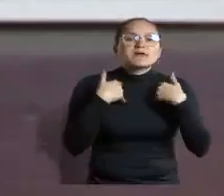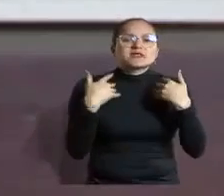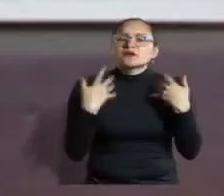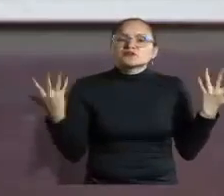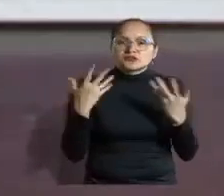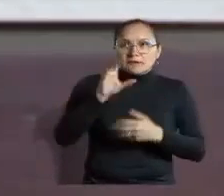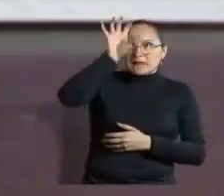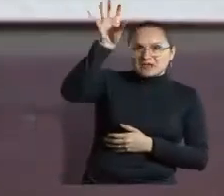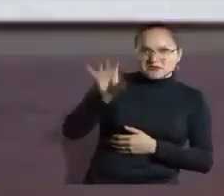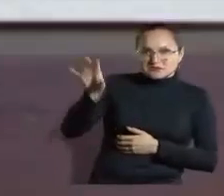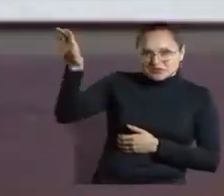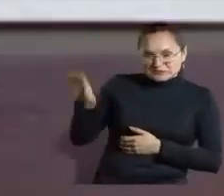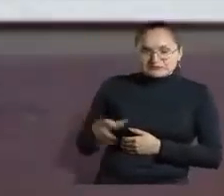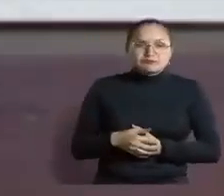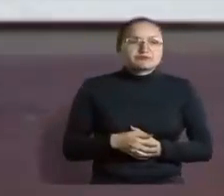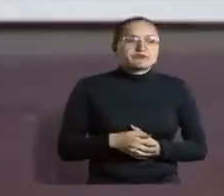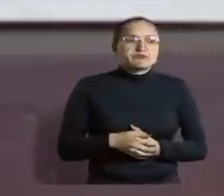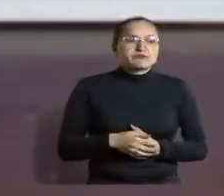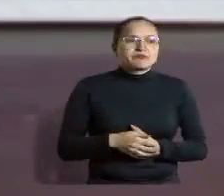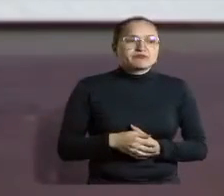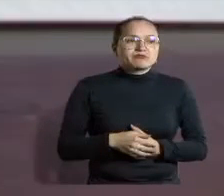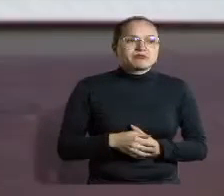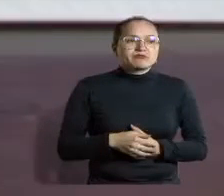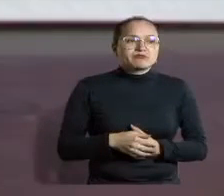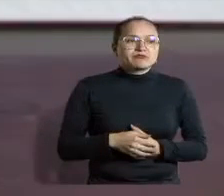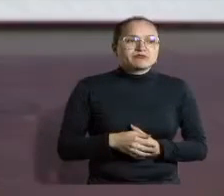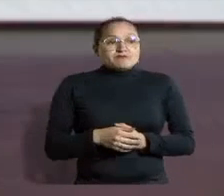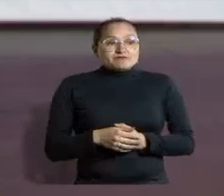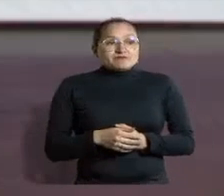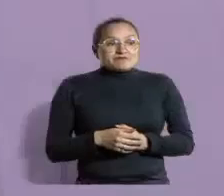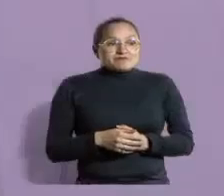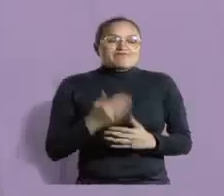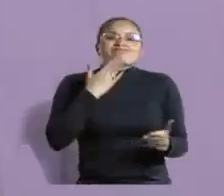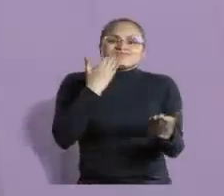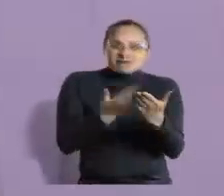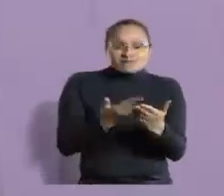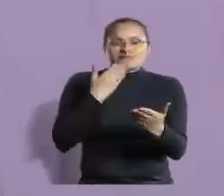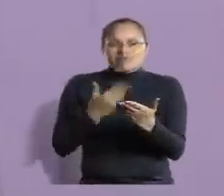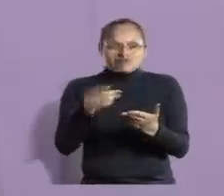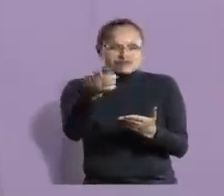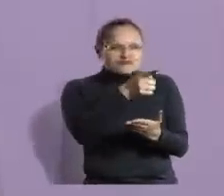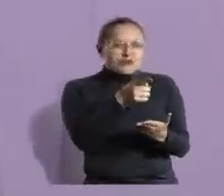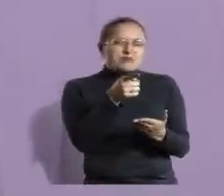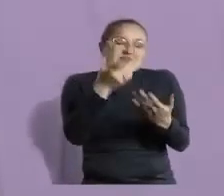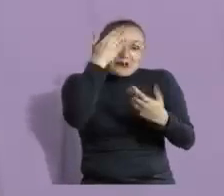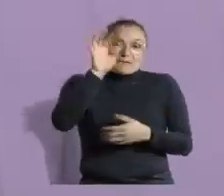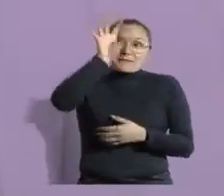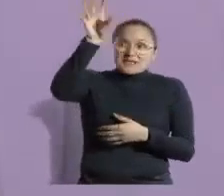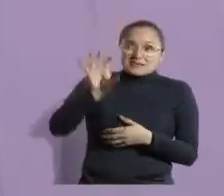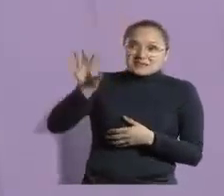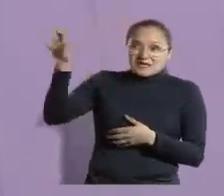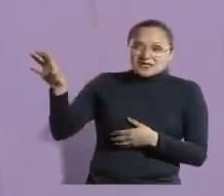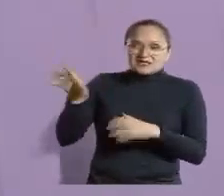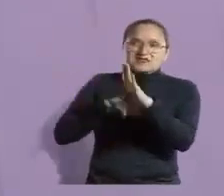muchísimas gracias por la oportunidad de expresar todo lo que nosotros hemos tenido que gritar desde la distancia y retomar